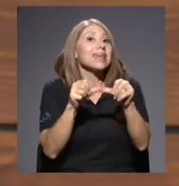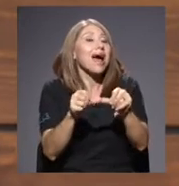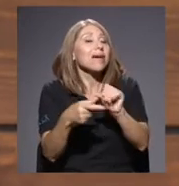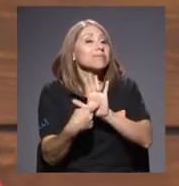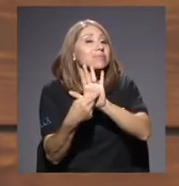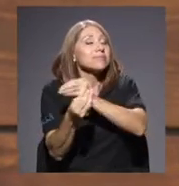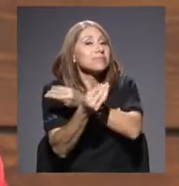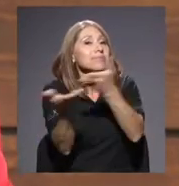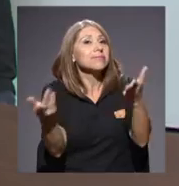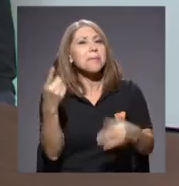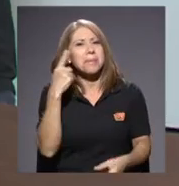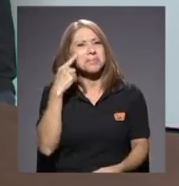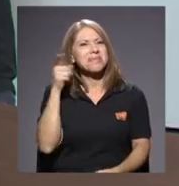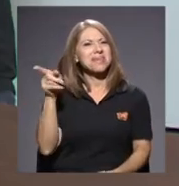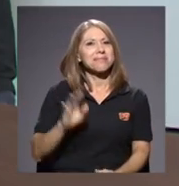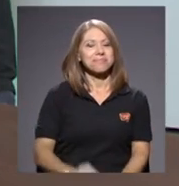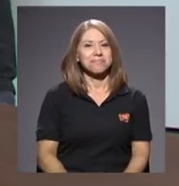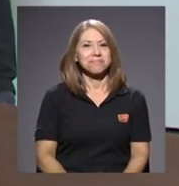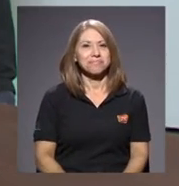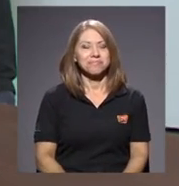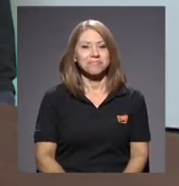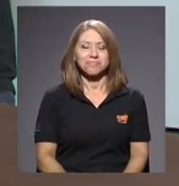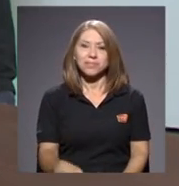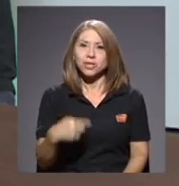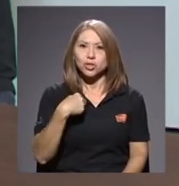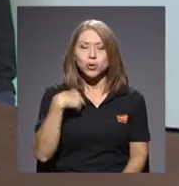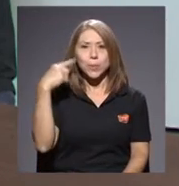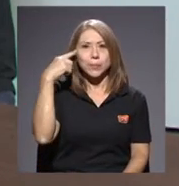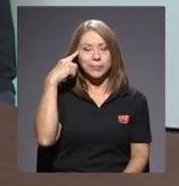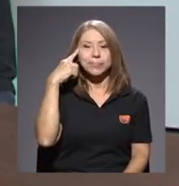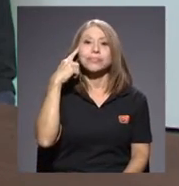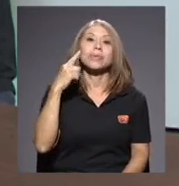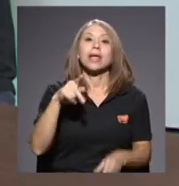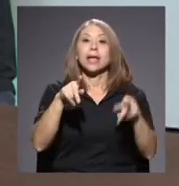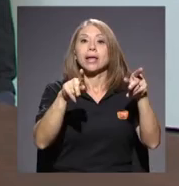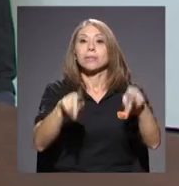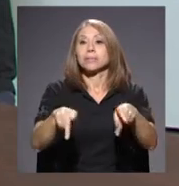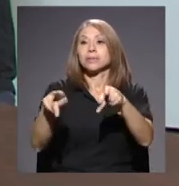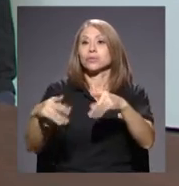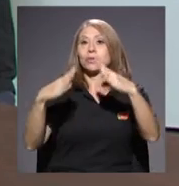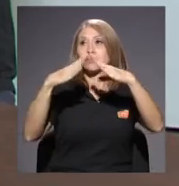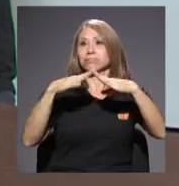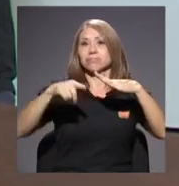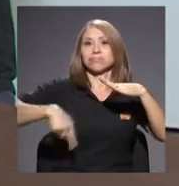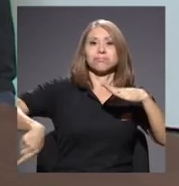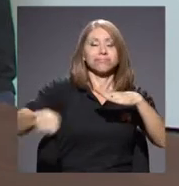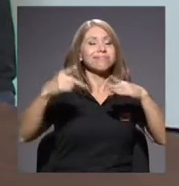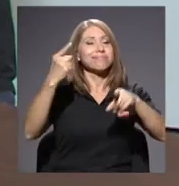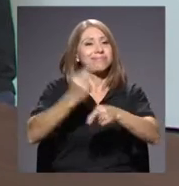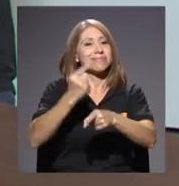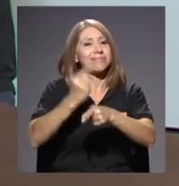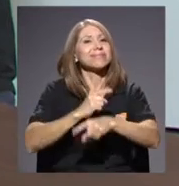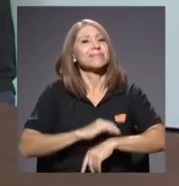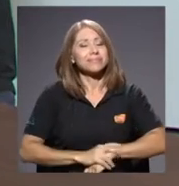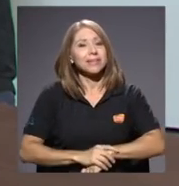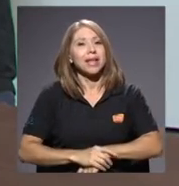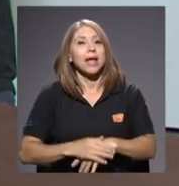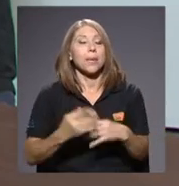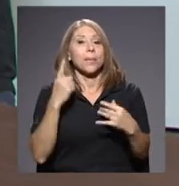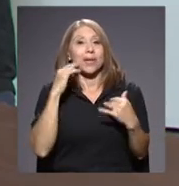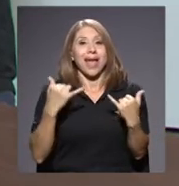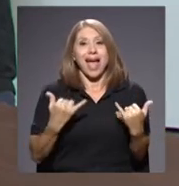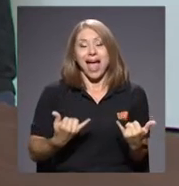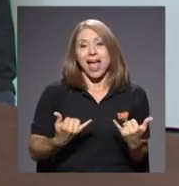Vamos a ver qué piensan. Creo que el ciudadano y la ciudadana tienen toda la razón, en el sentido de que lo que